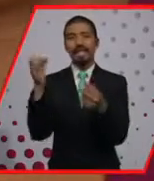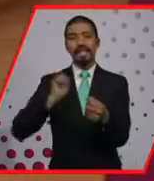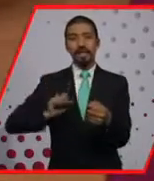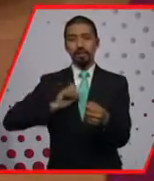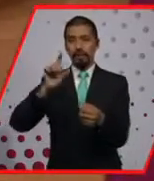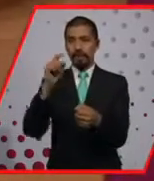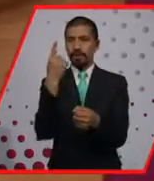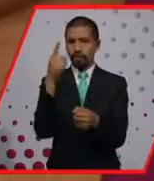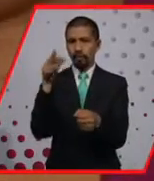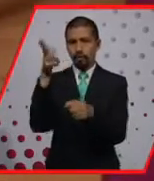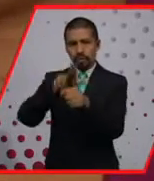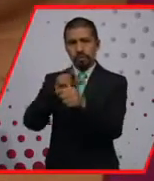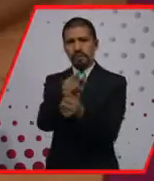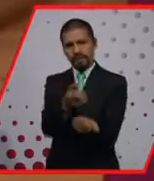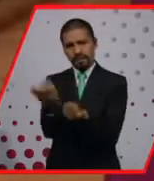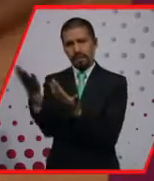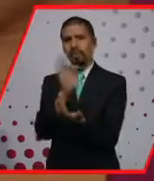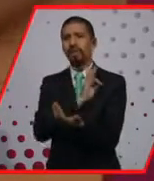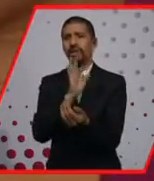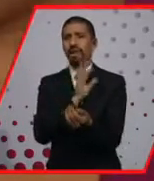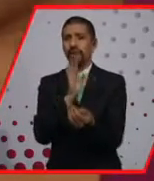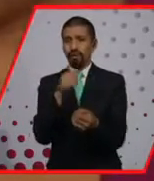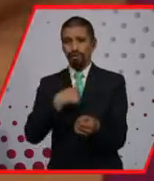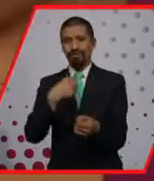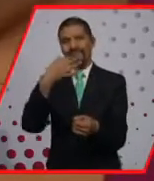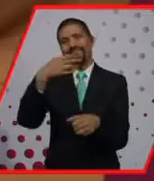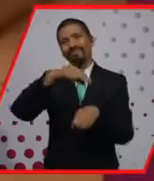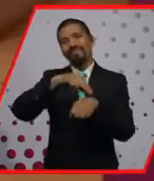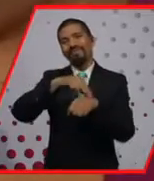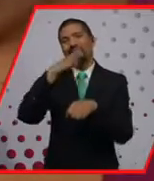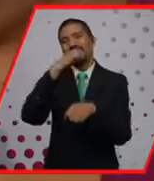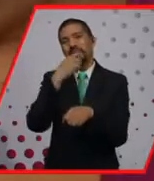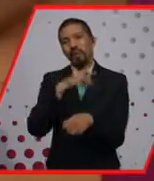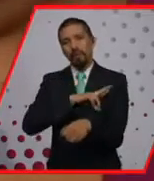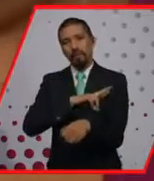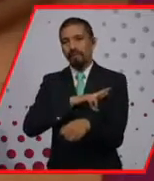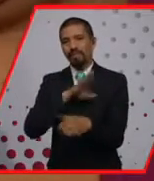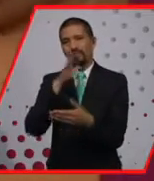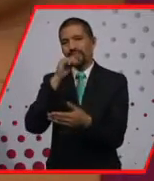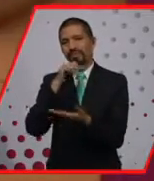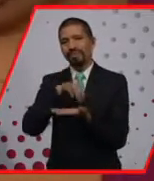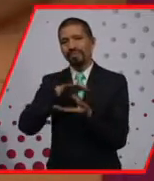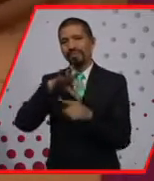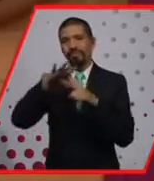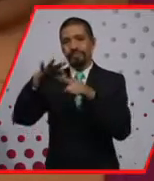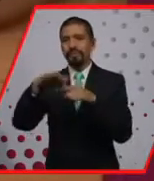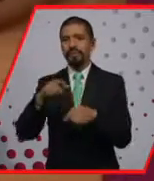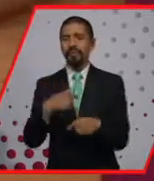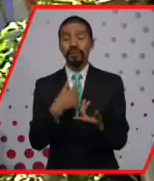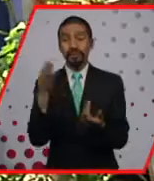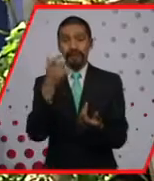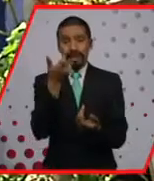XXI, no la puedo llevar a un médico particular, de tener los medios o el dinero lo hubiera llevado desde un